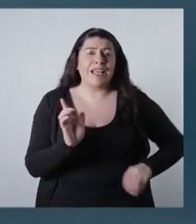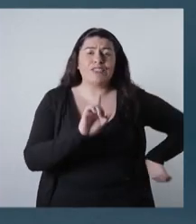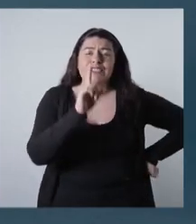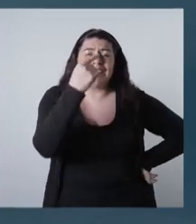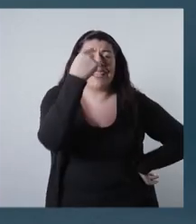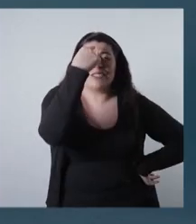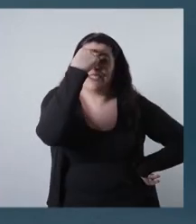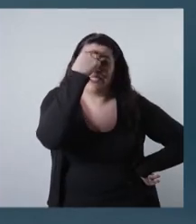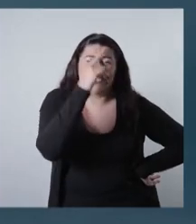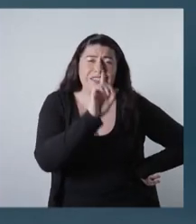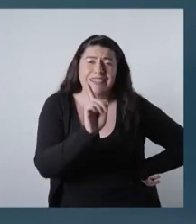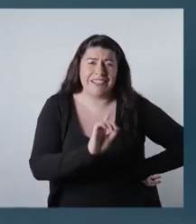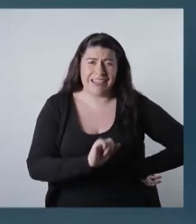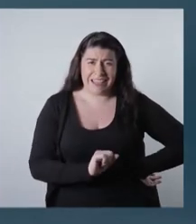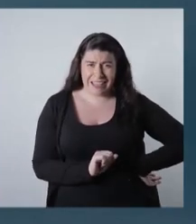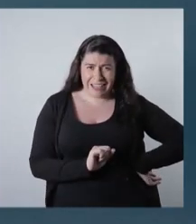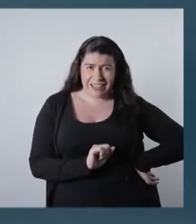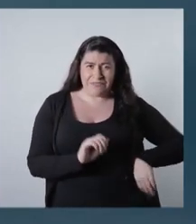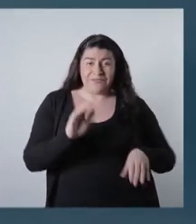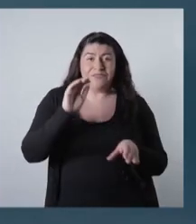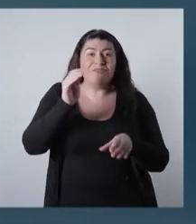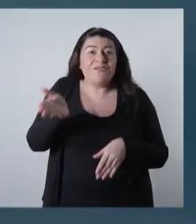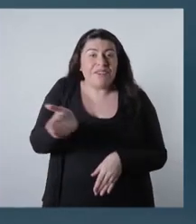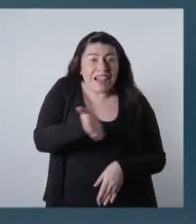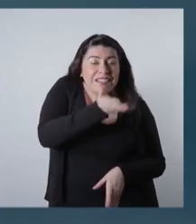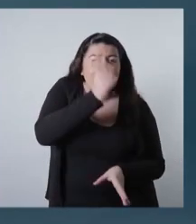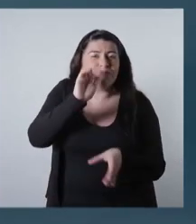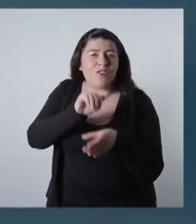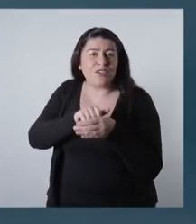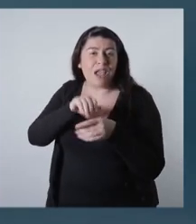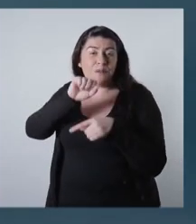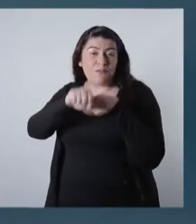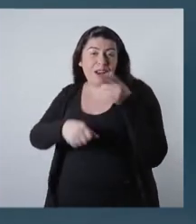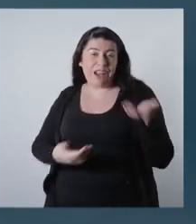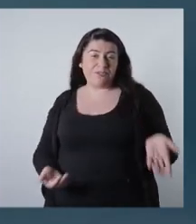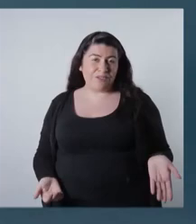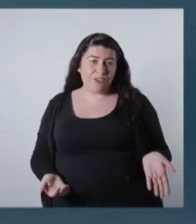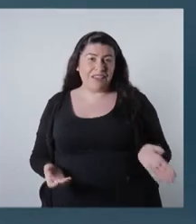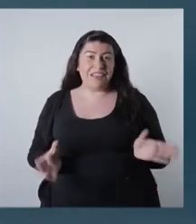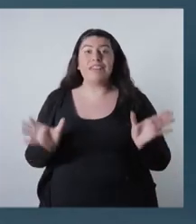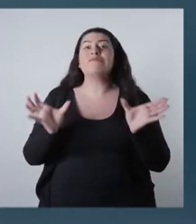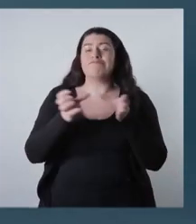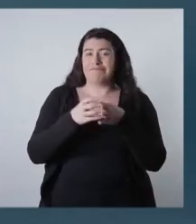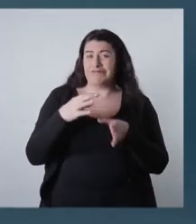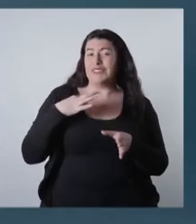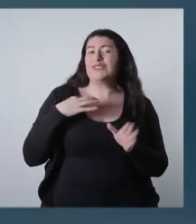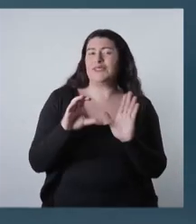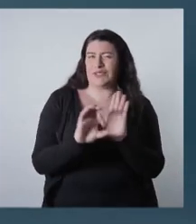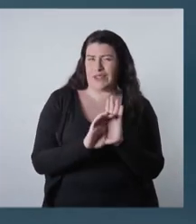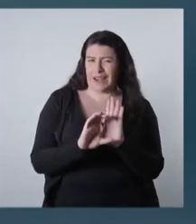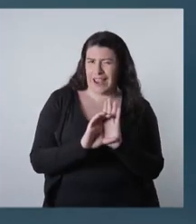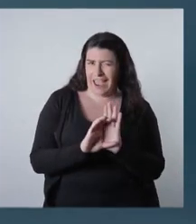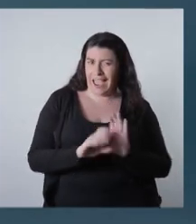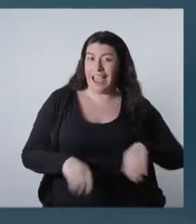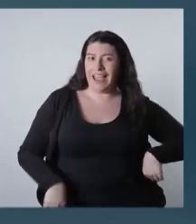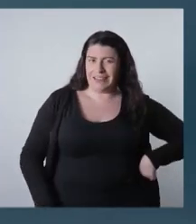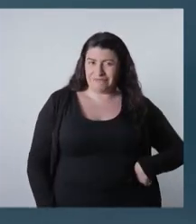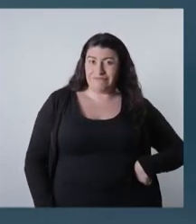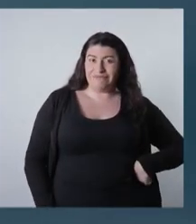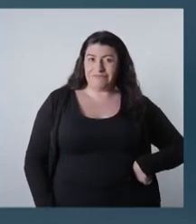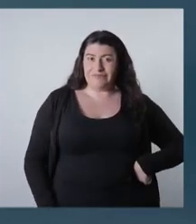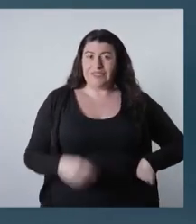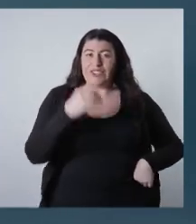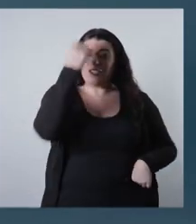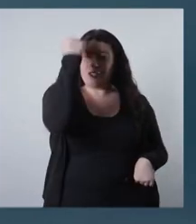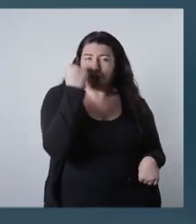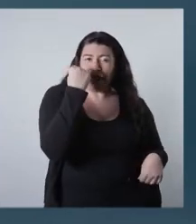Mamita, no sea lesa. Vaya y vote por el apruebo y con convención